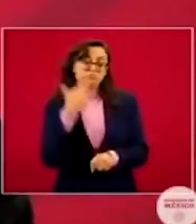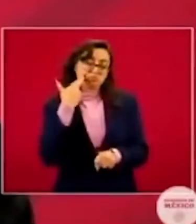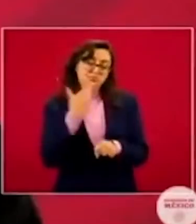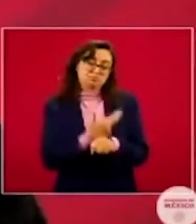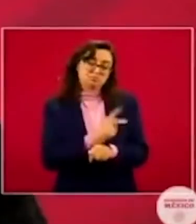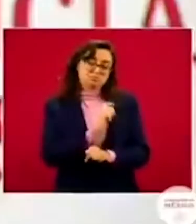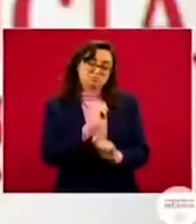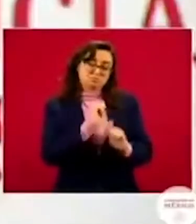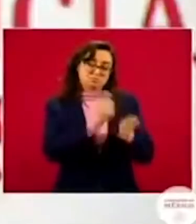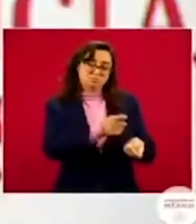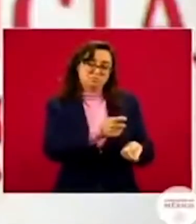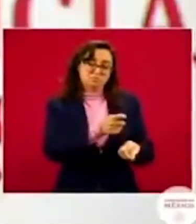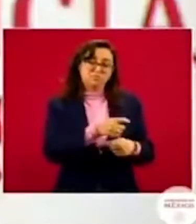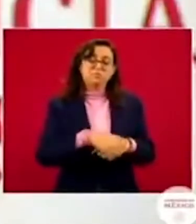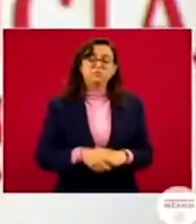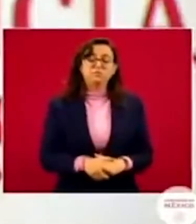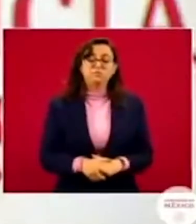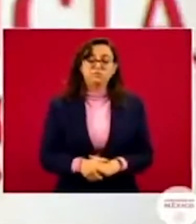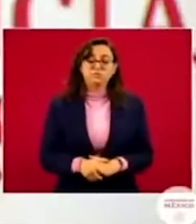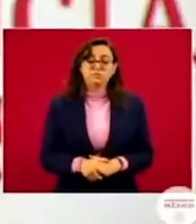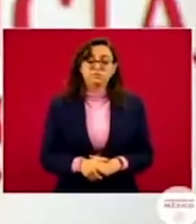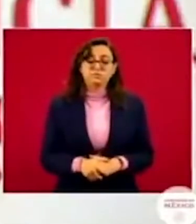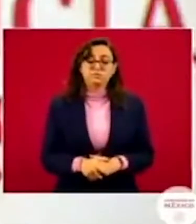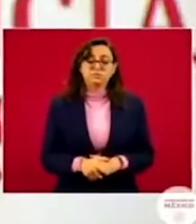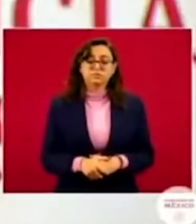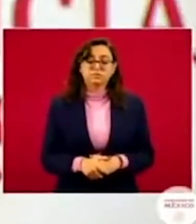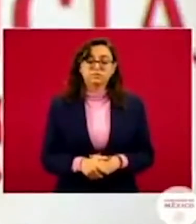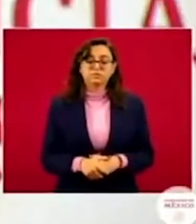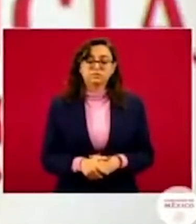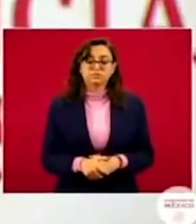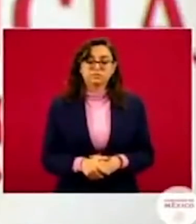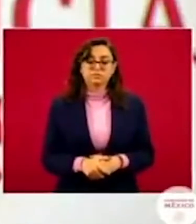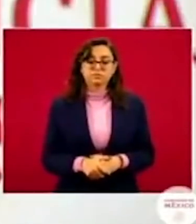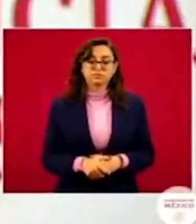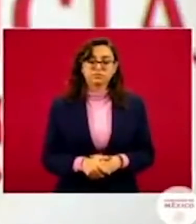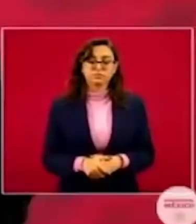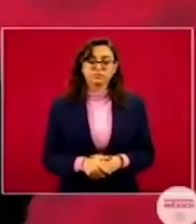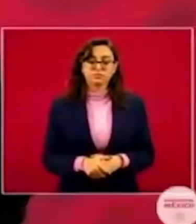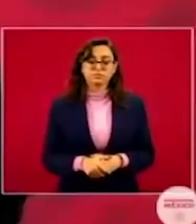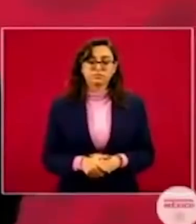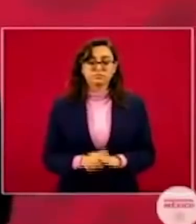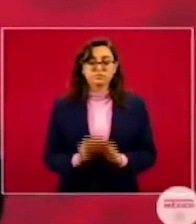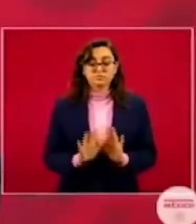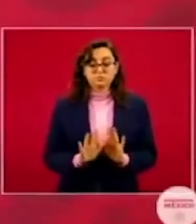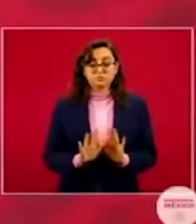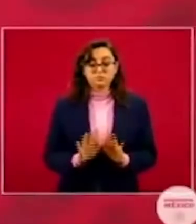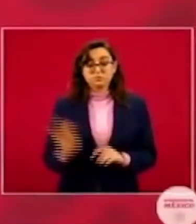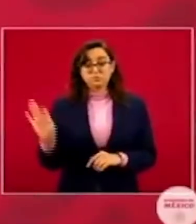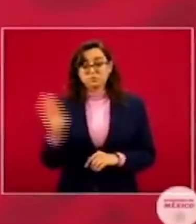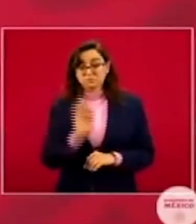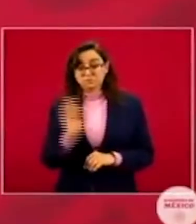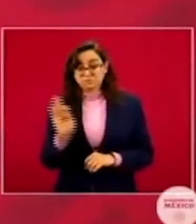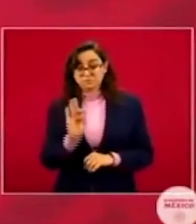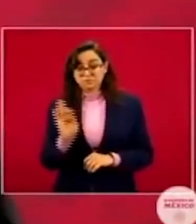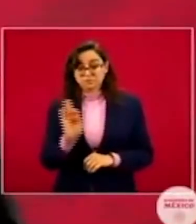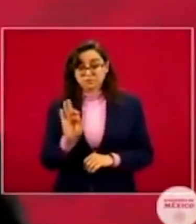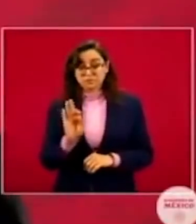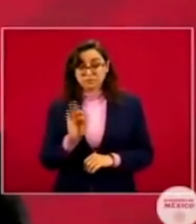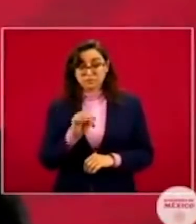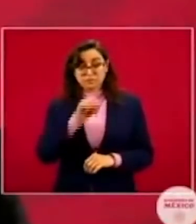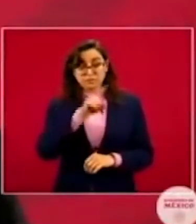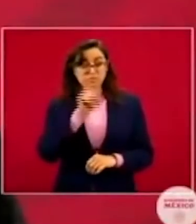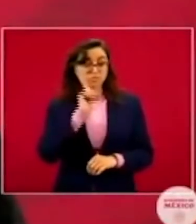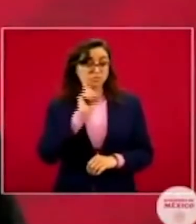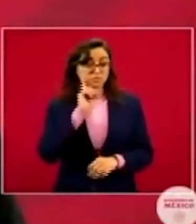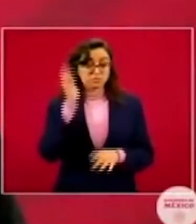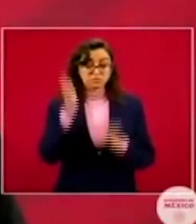Estados Unidos, y ya de confirmarse lo que he expuesto y accederse por parte